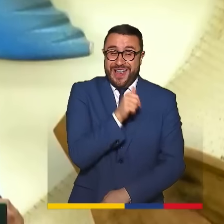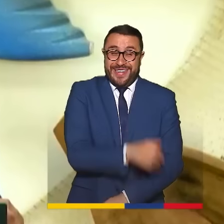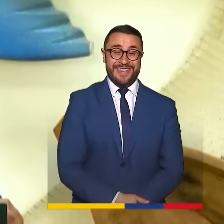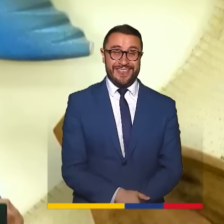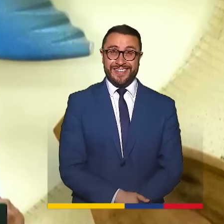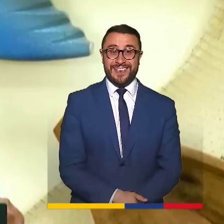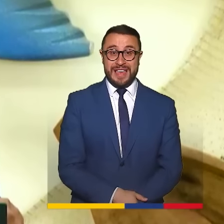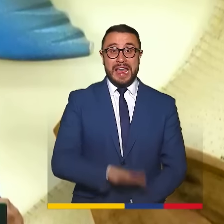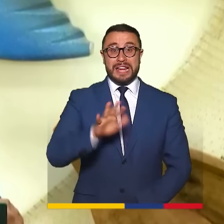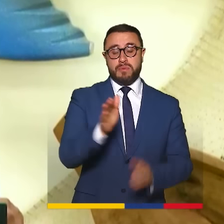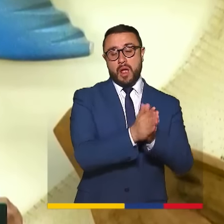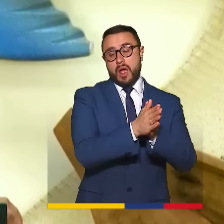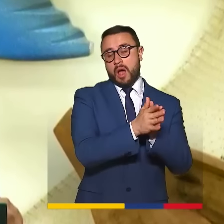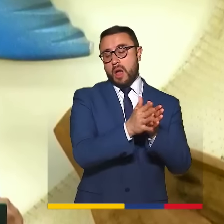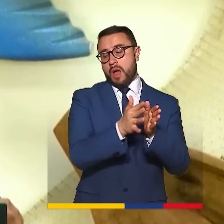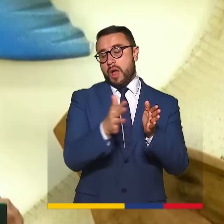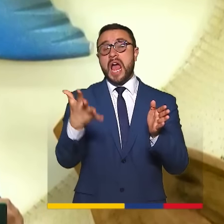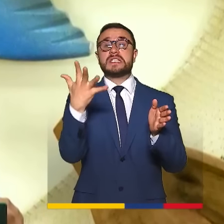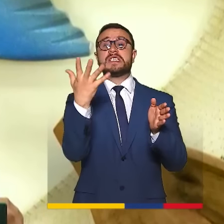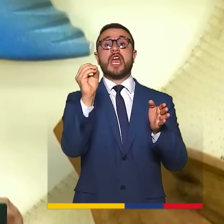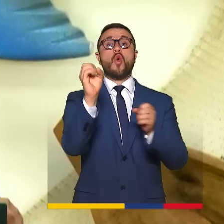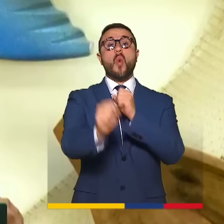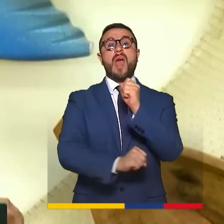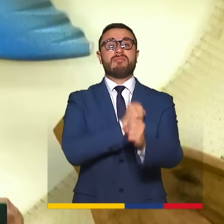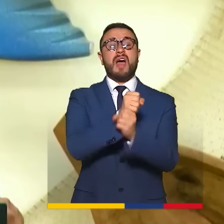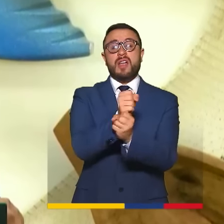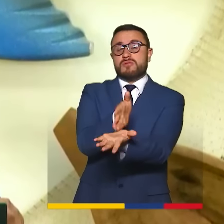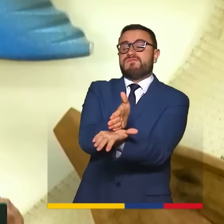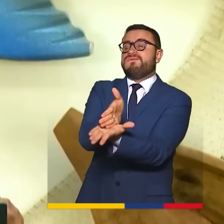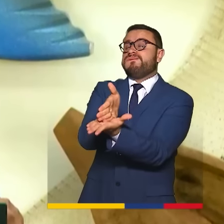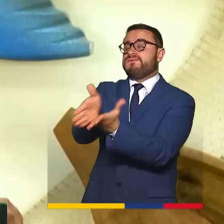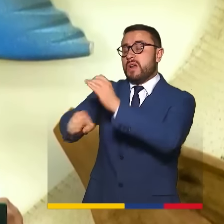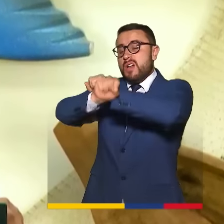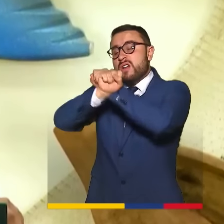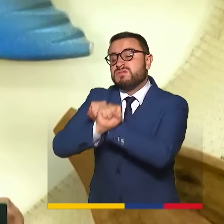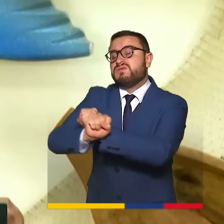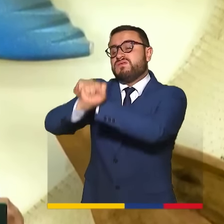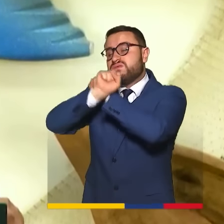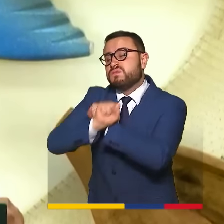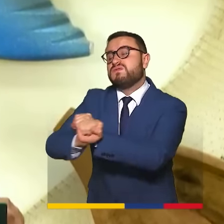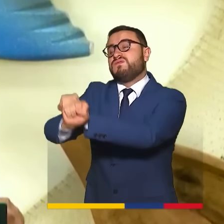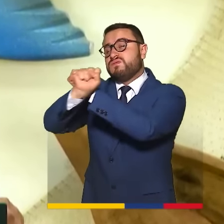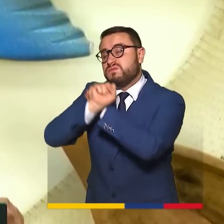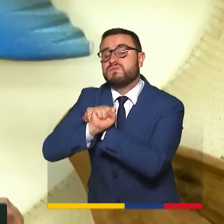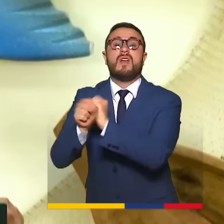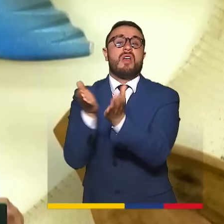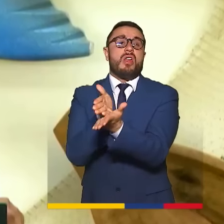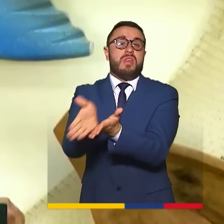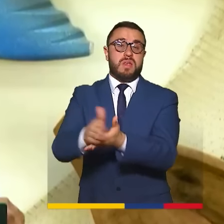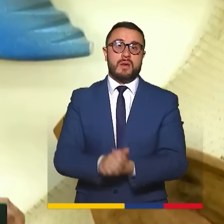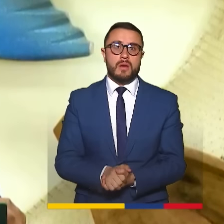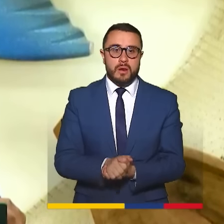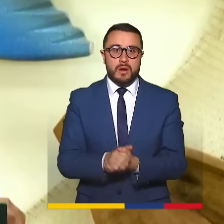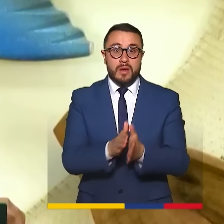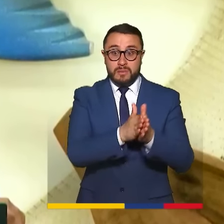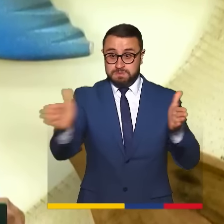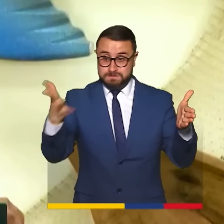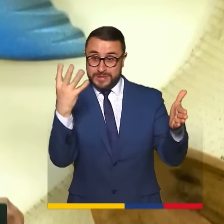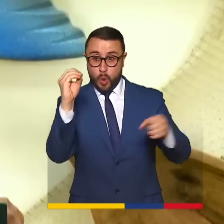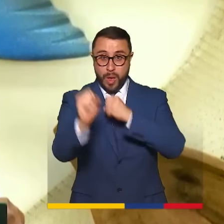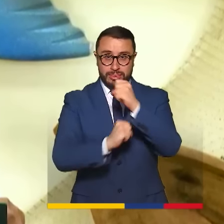50 años siguieron de esclavitud en nuestro continente. Nuevas luchas, nuevas